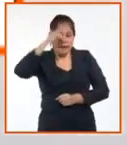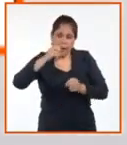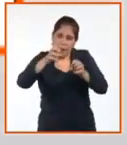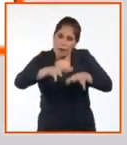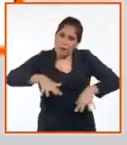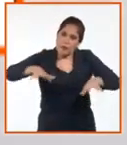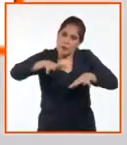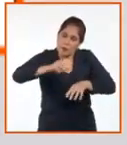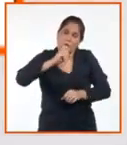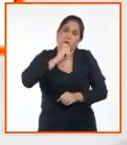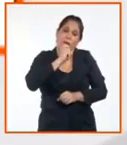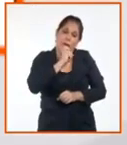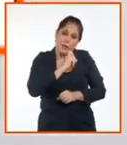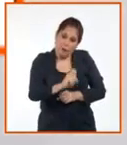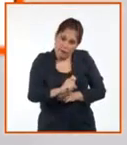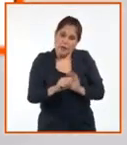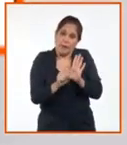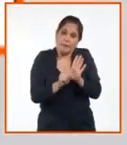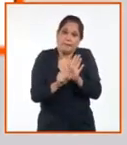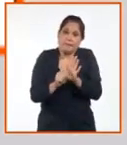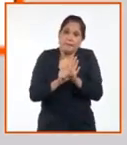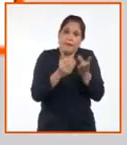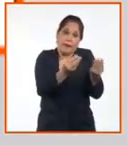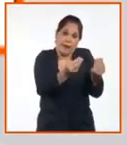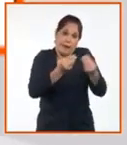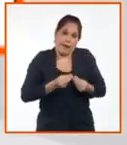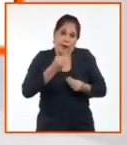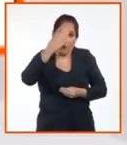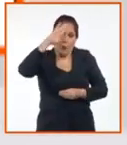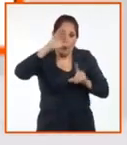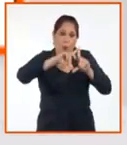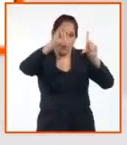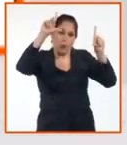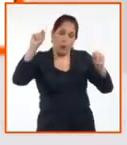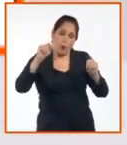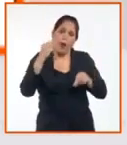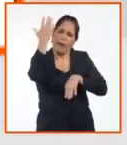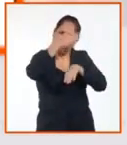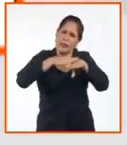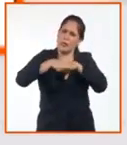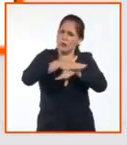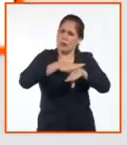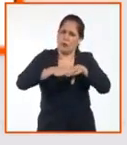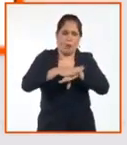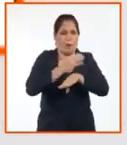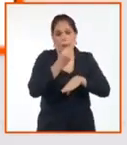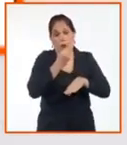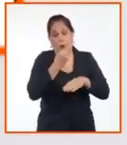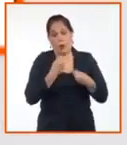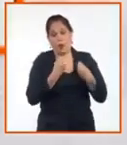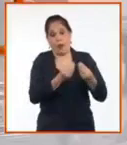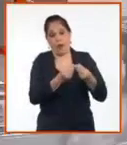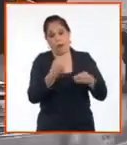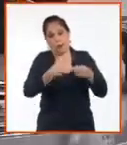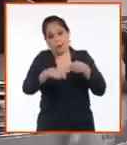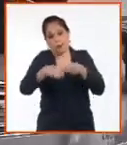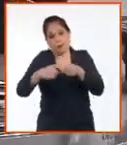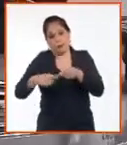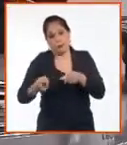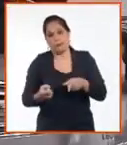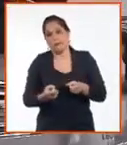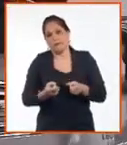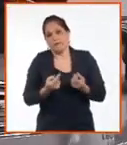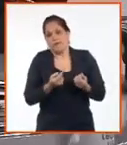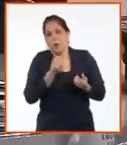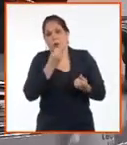conducir a cuellos de botella de entrega para nuestros clientes en cubos y pedimos disculpas por este inconveniente en el tema de que no puede tener